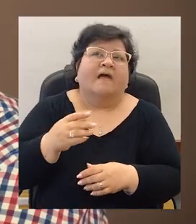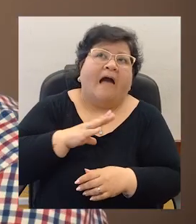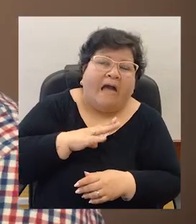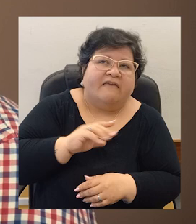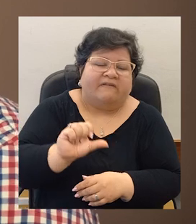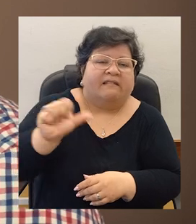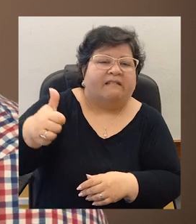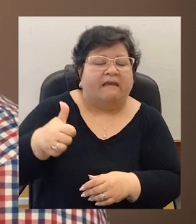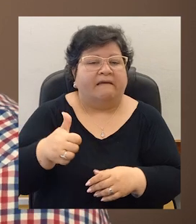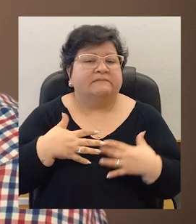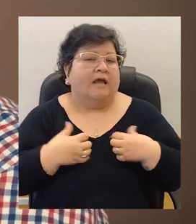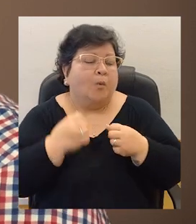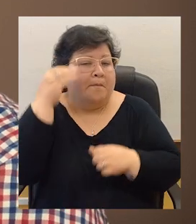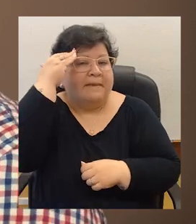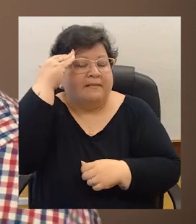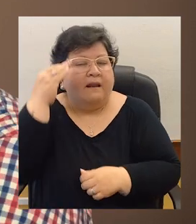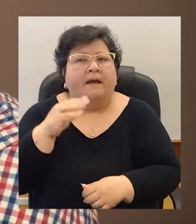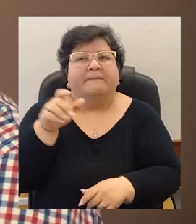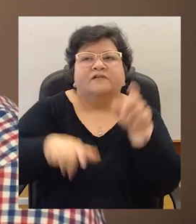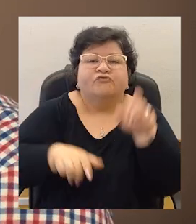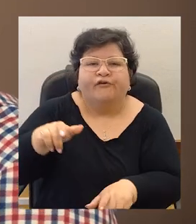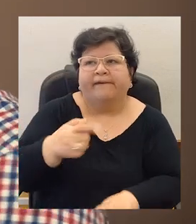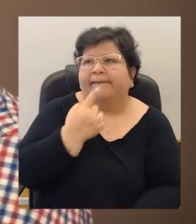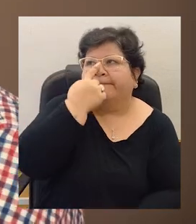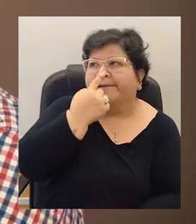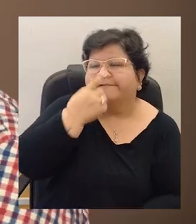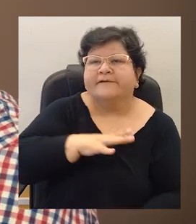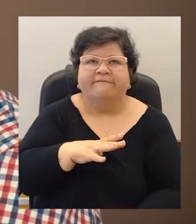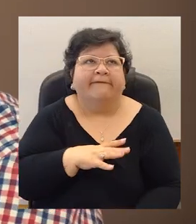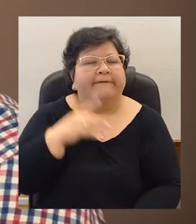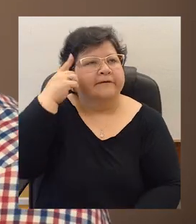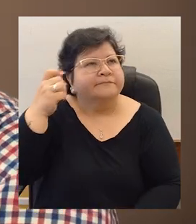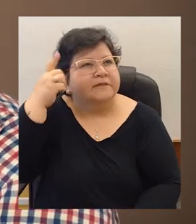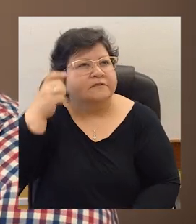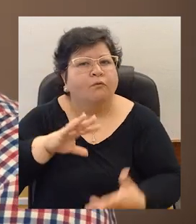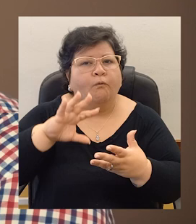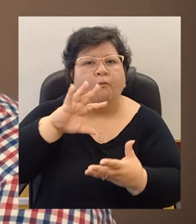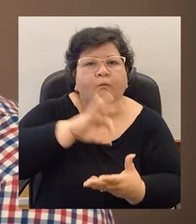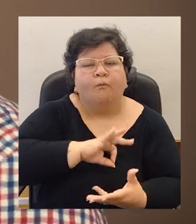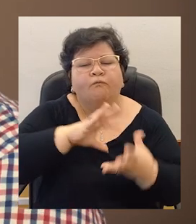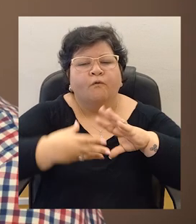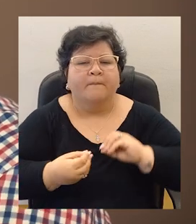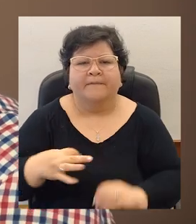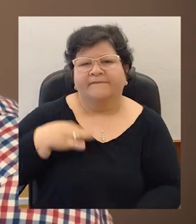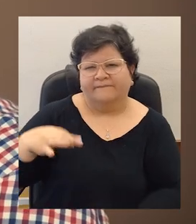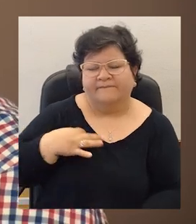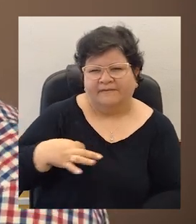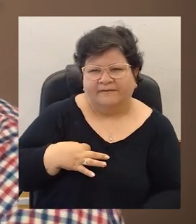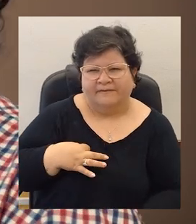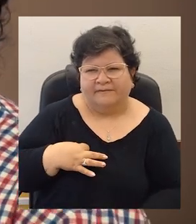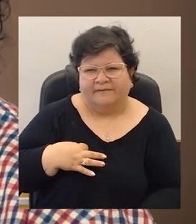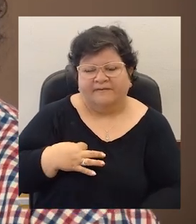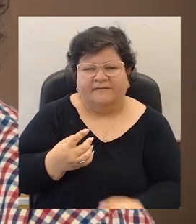gente que tenía intereses experiencias o modos de vida diferentes y que se sentían